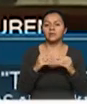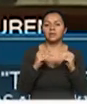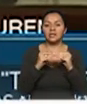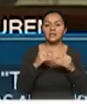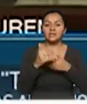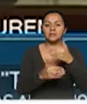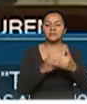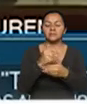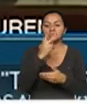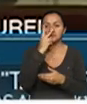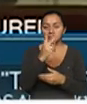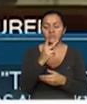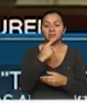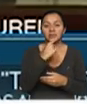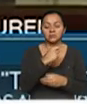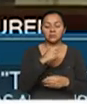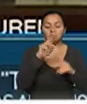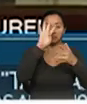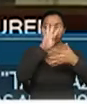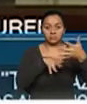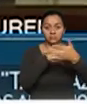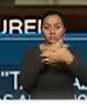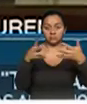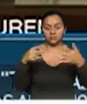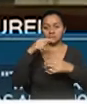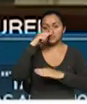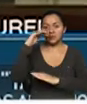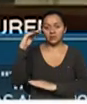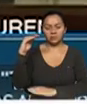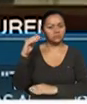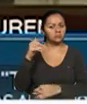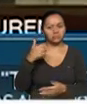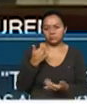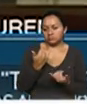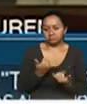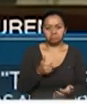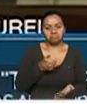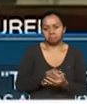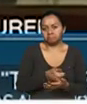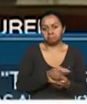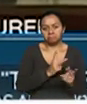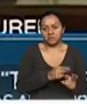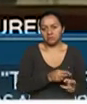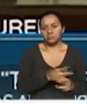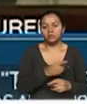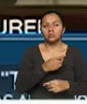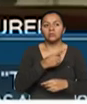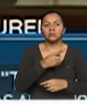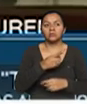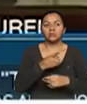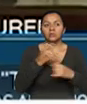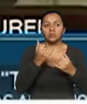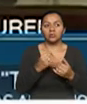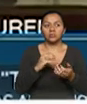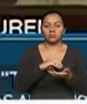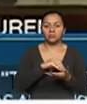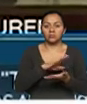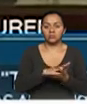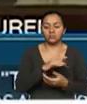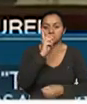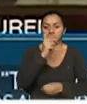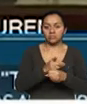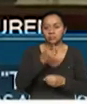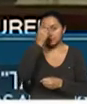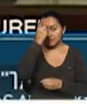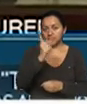que el cuadro tarifario anterior está vigente, por lo tanto se va a emitir las órdenes a